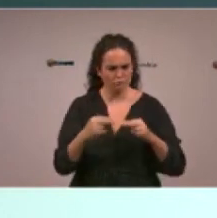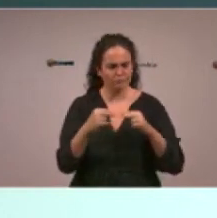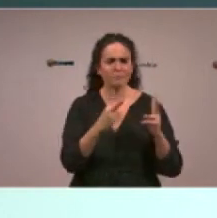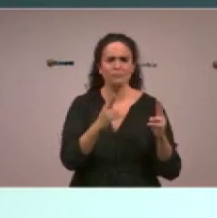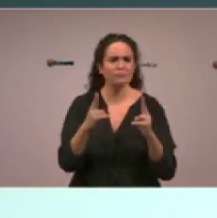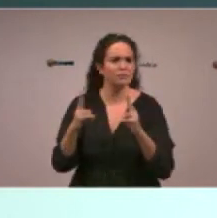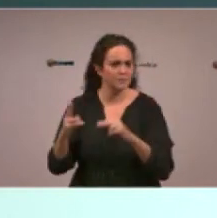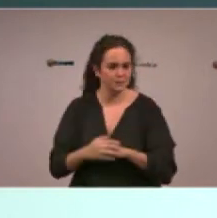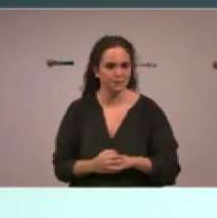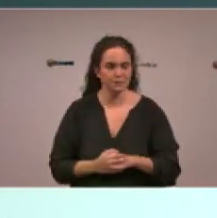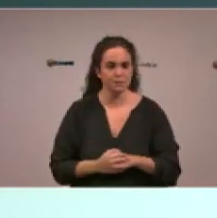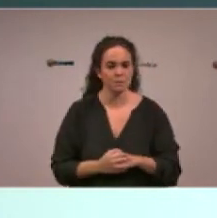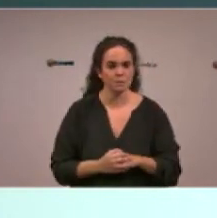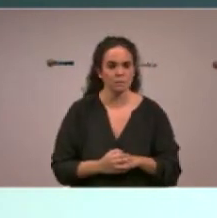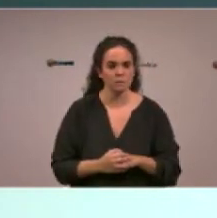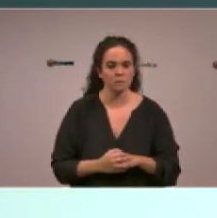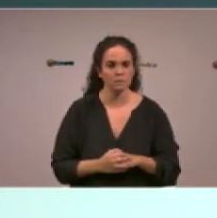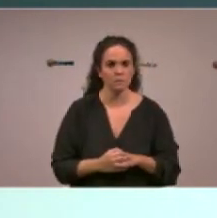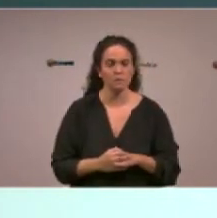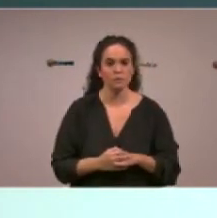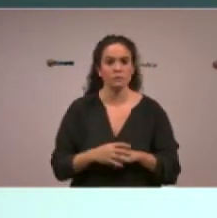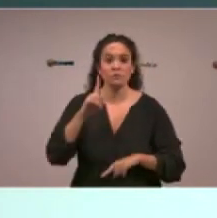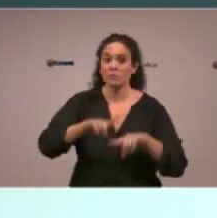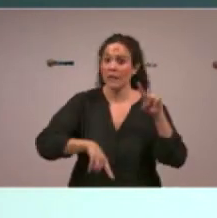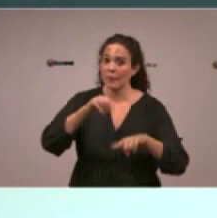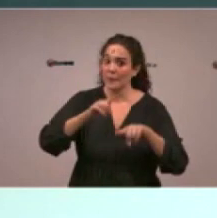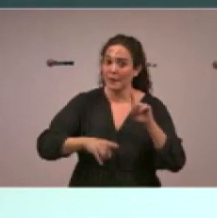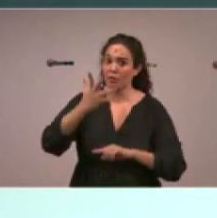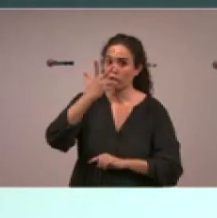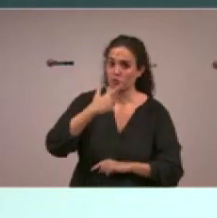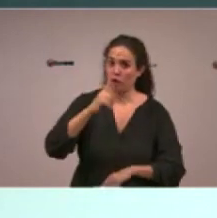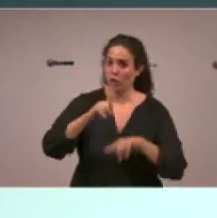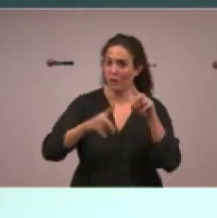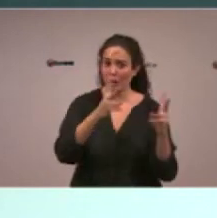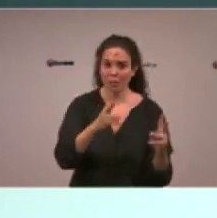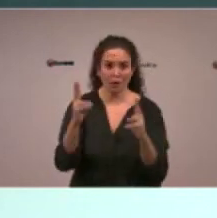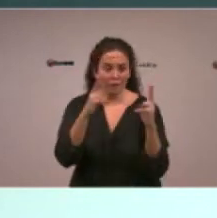escenarios se dibujaron diferentes medidas que se podían adoptar y que